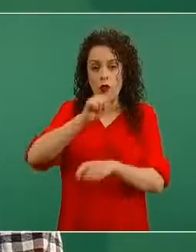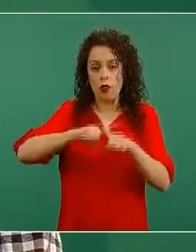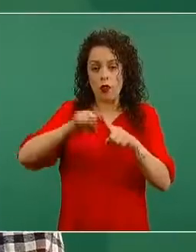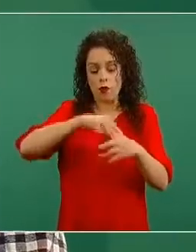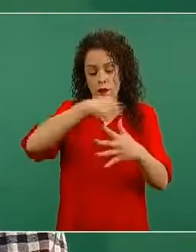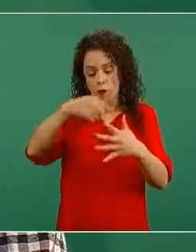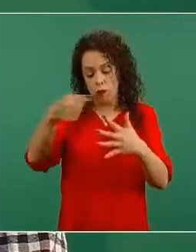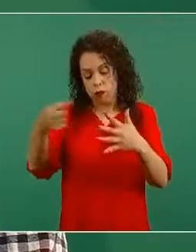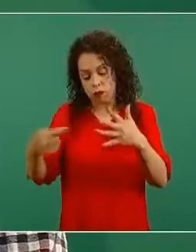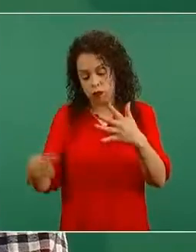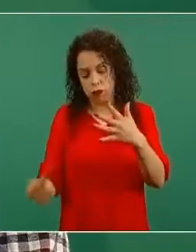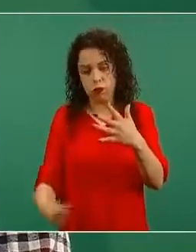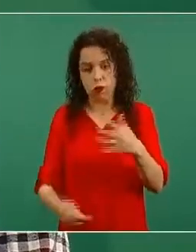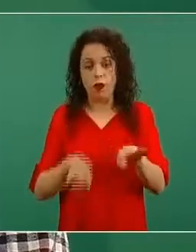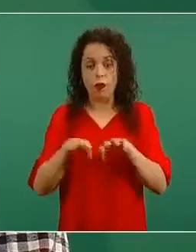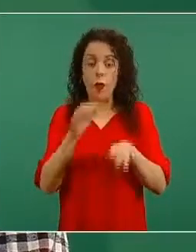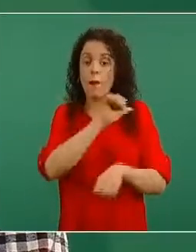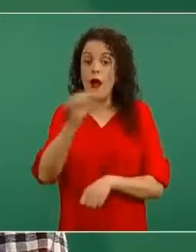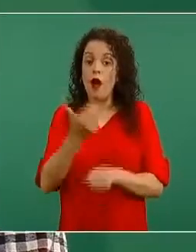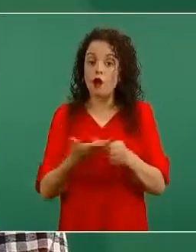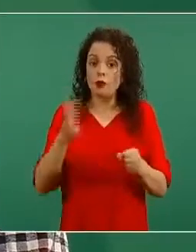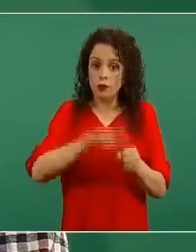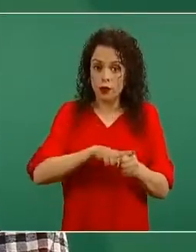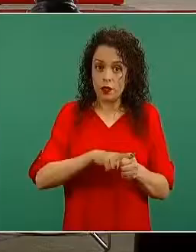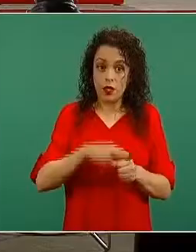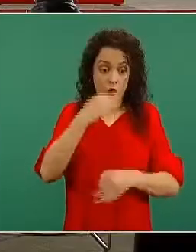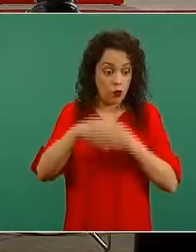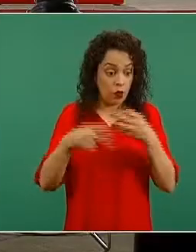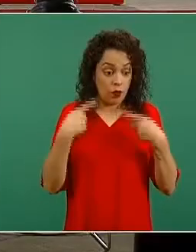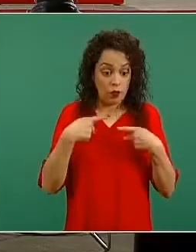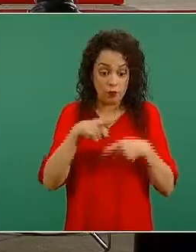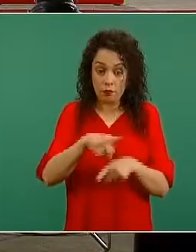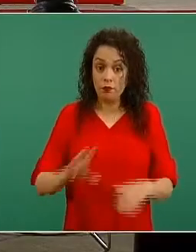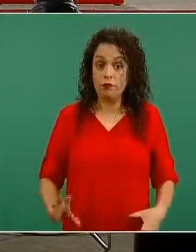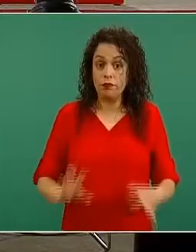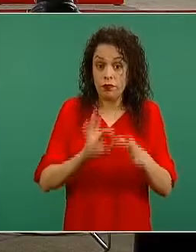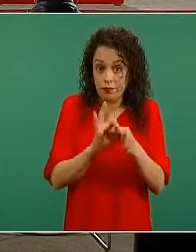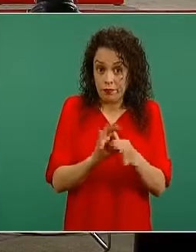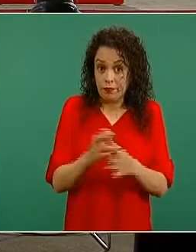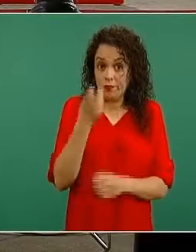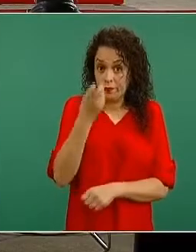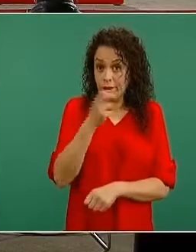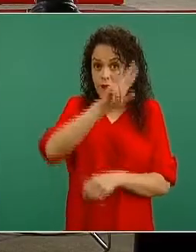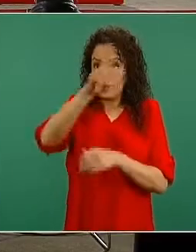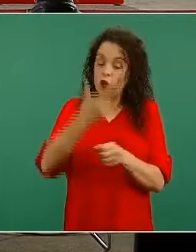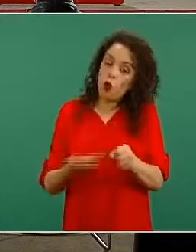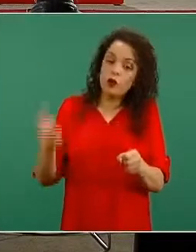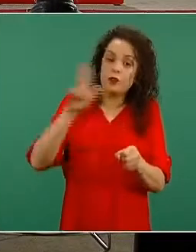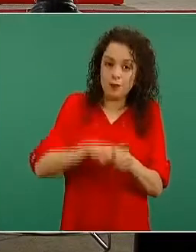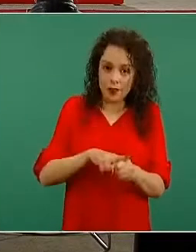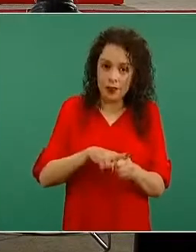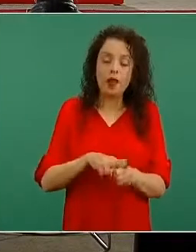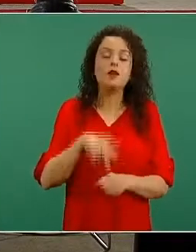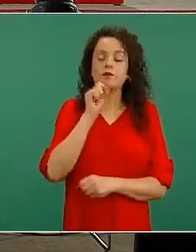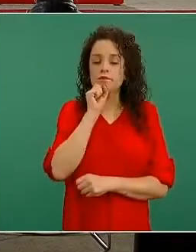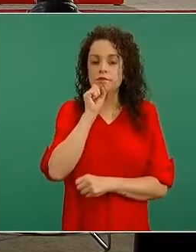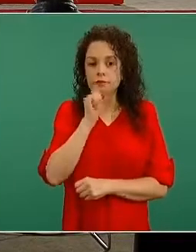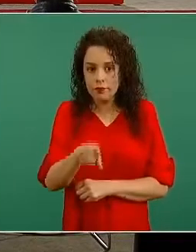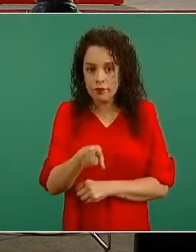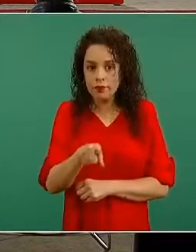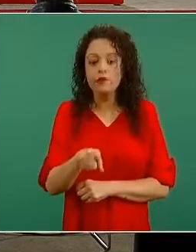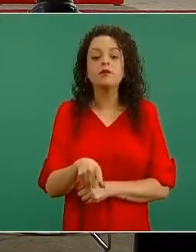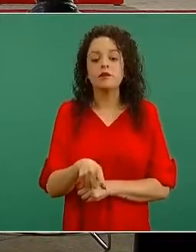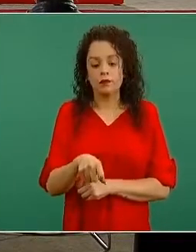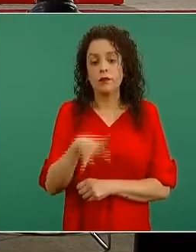laborales. Y todas estas personas, como están en el campo clínico, en la unidad clínica de atención, están igualmente en